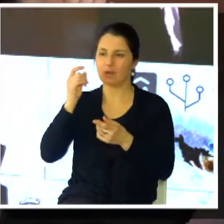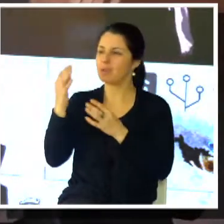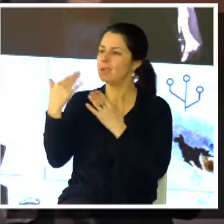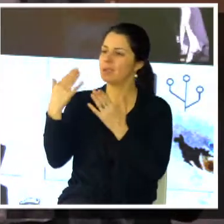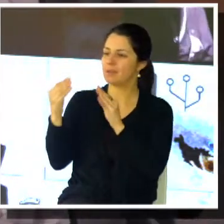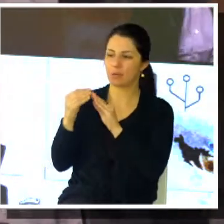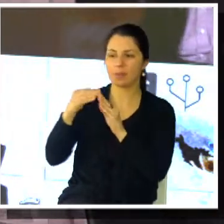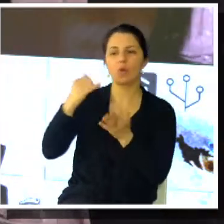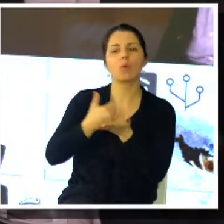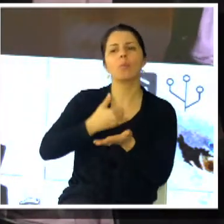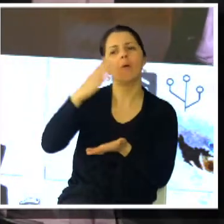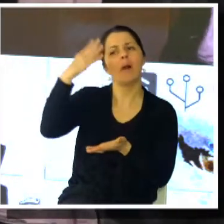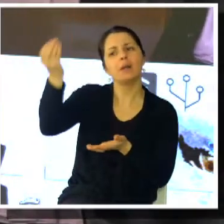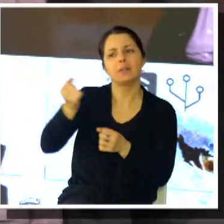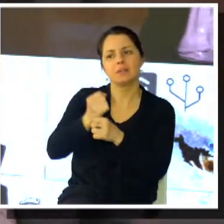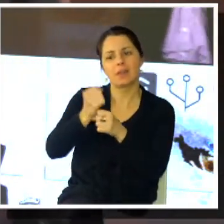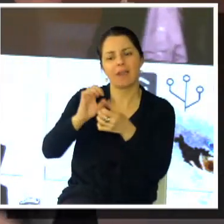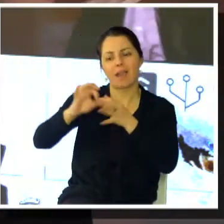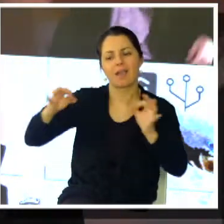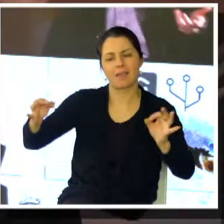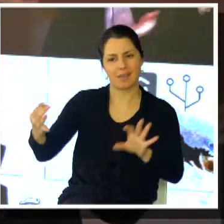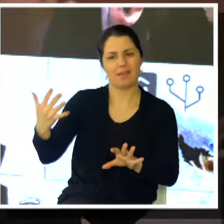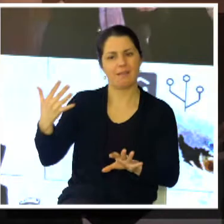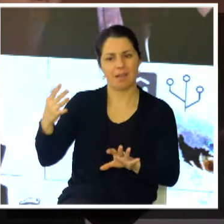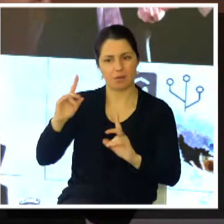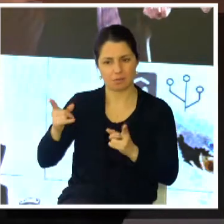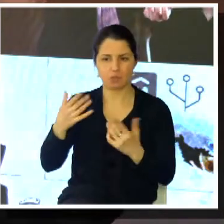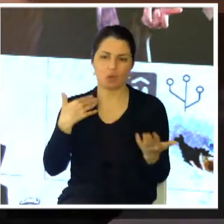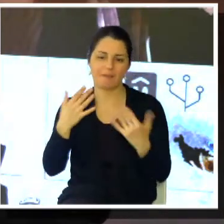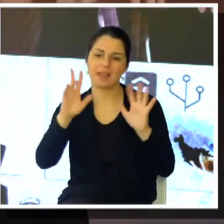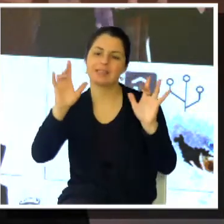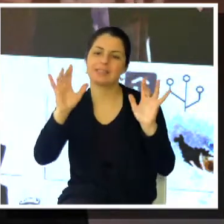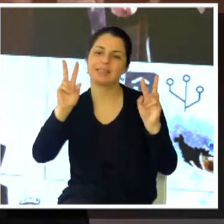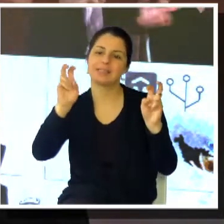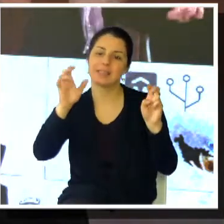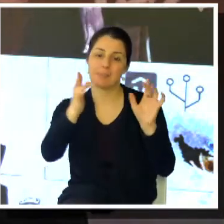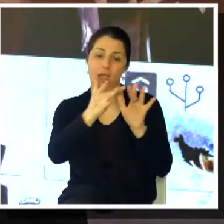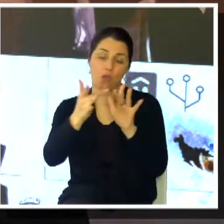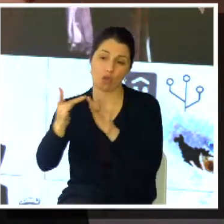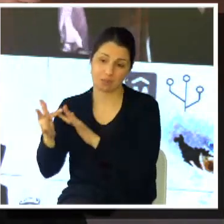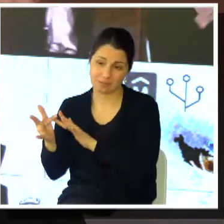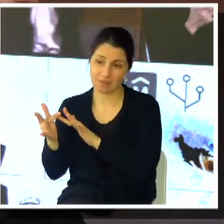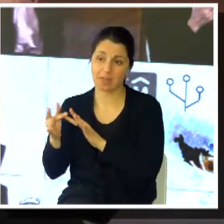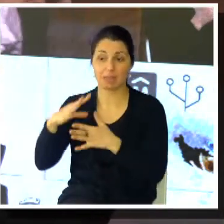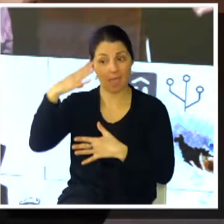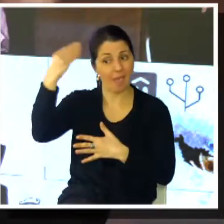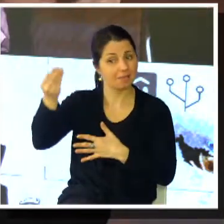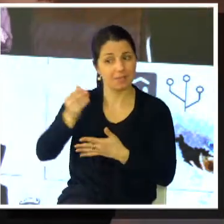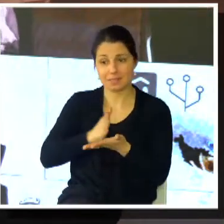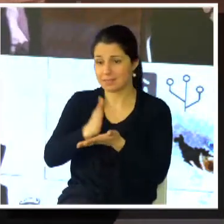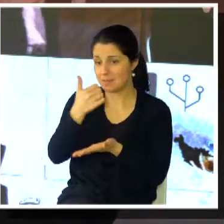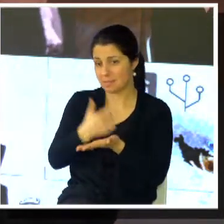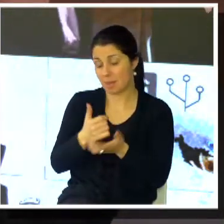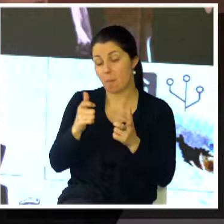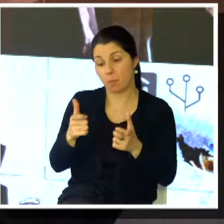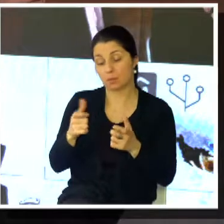cómo Antel está trabajando en toda la cadena de valor. Si bien ahora yo voy a hablar de la parte de conectividad, él estuvo hablando de plataforma, bueno, Antel está presente, por suerte,